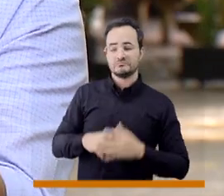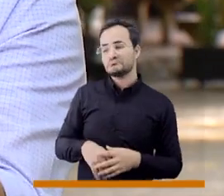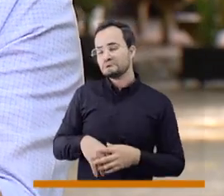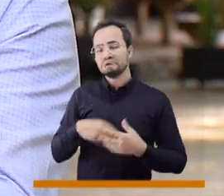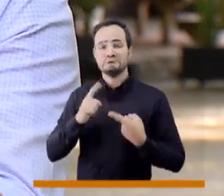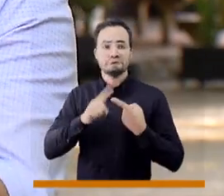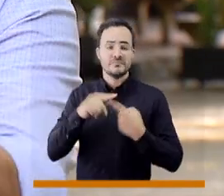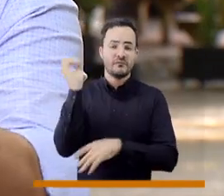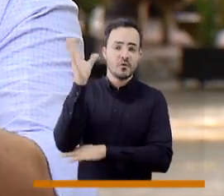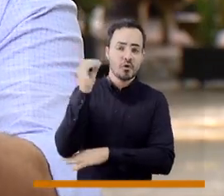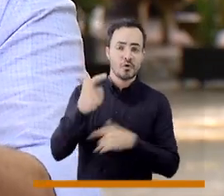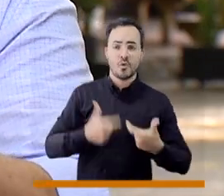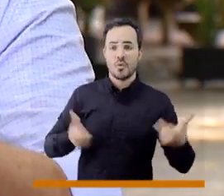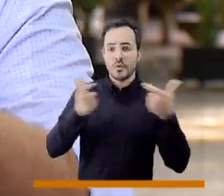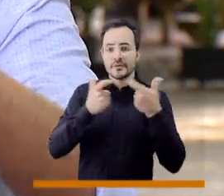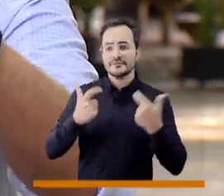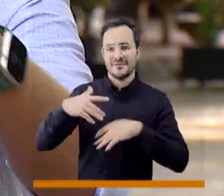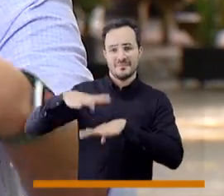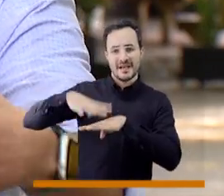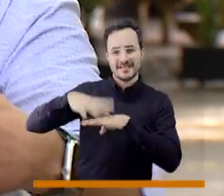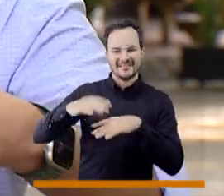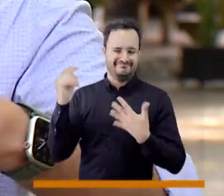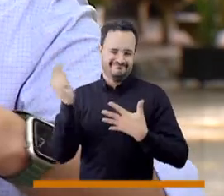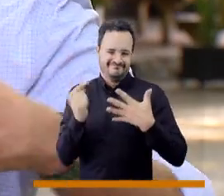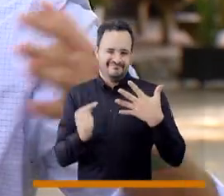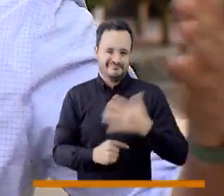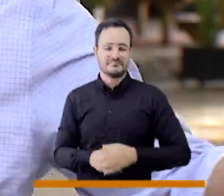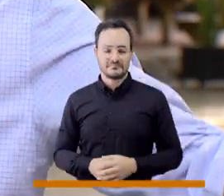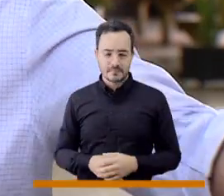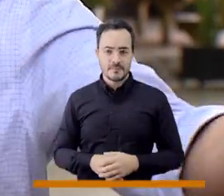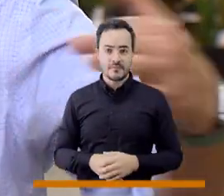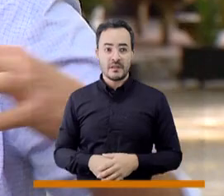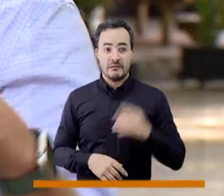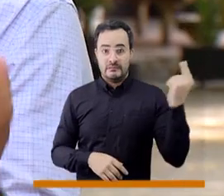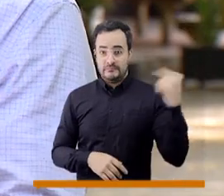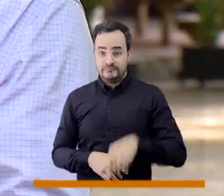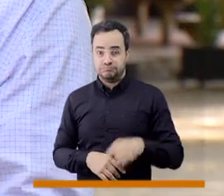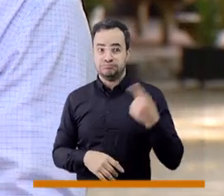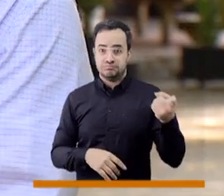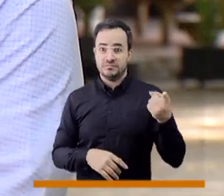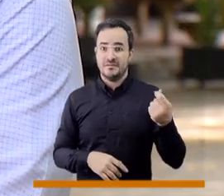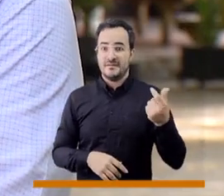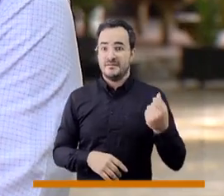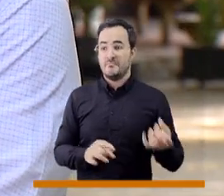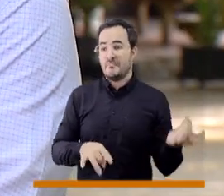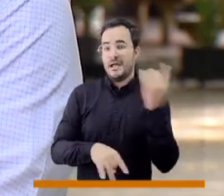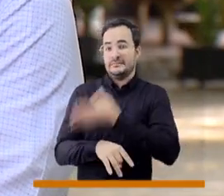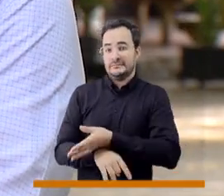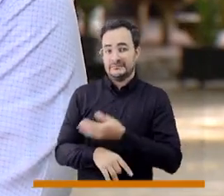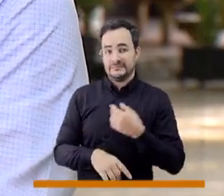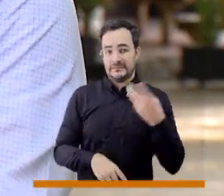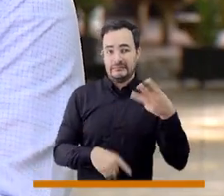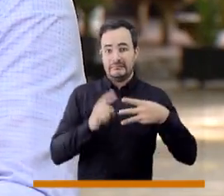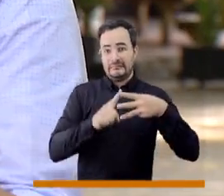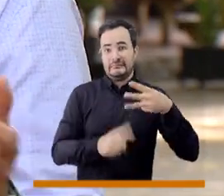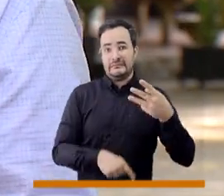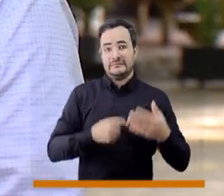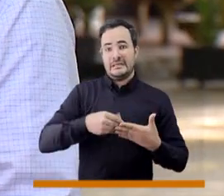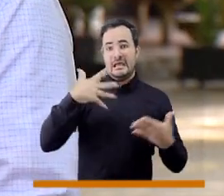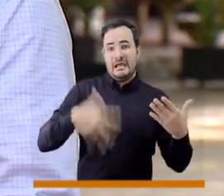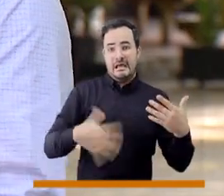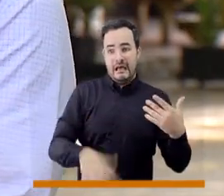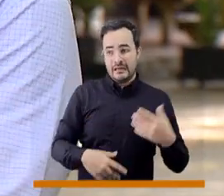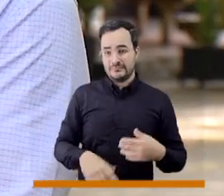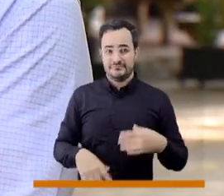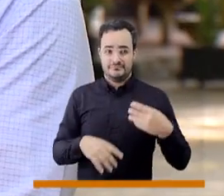corporativo, de turismo de negocios, de grandes eventos, convenciones, reuniones, activar Plaza Mayor. Ese turista que viene por convenciones gasta 3 veces